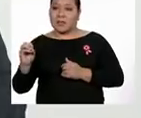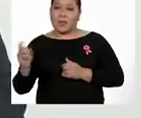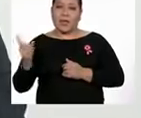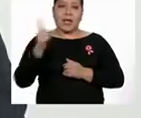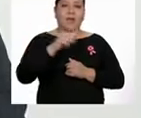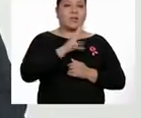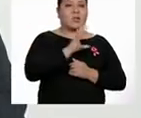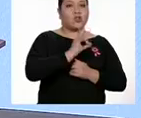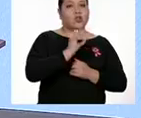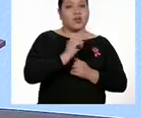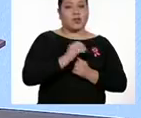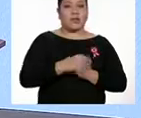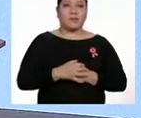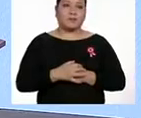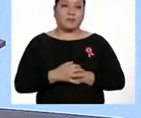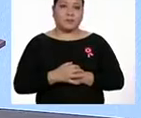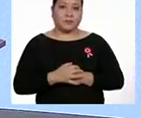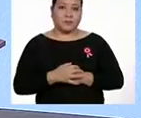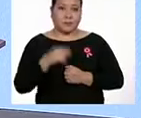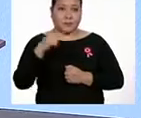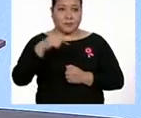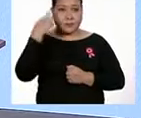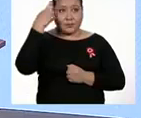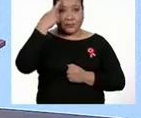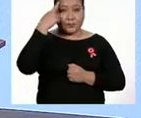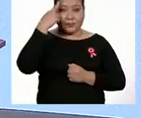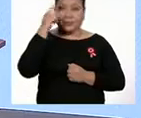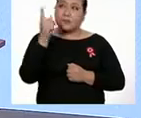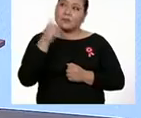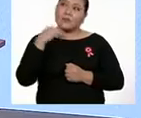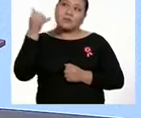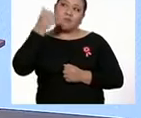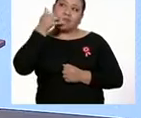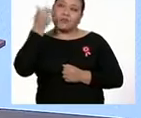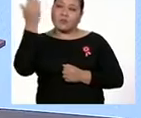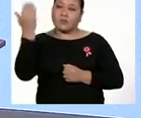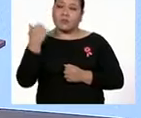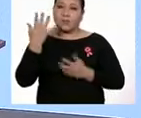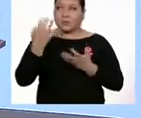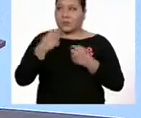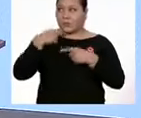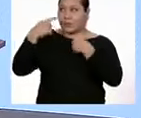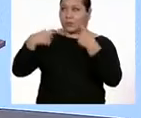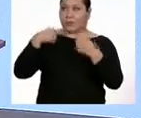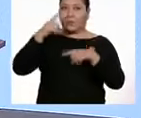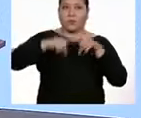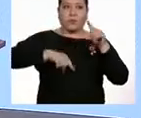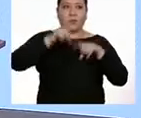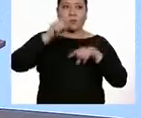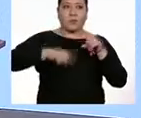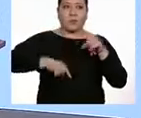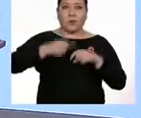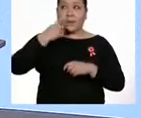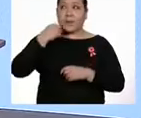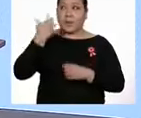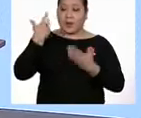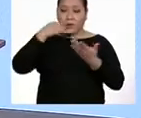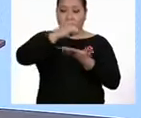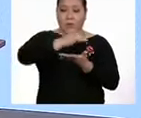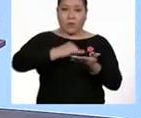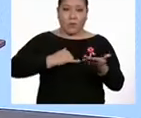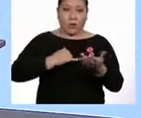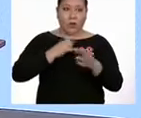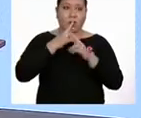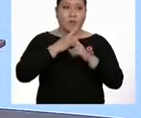Muy bien, Yaremis. La razón por la que la llamé es porque quería contarle que mi primo ya me envió los resultados de